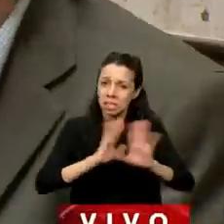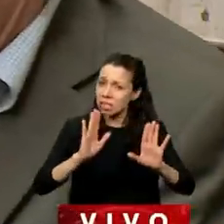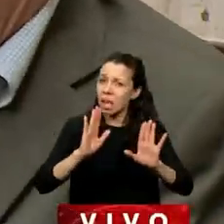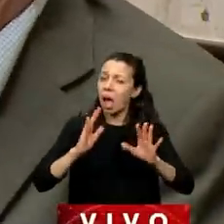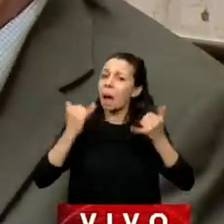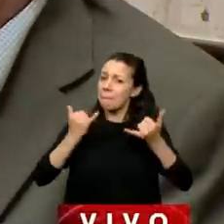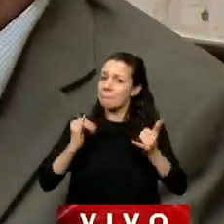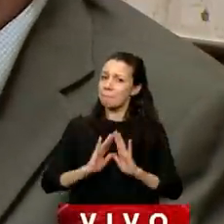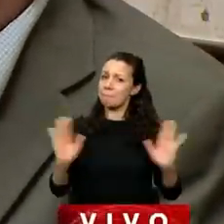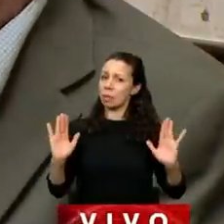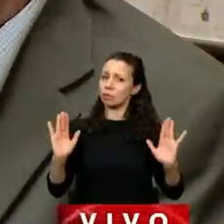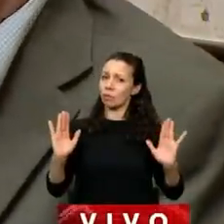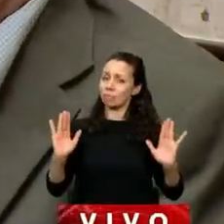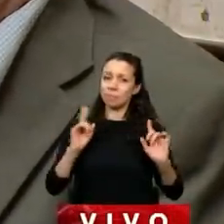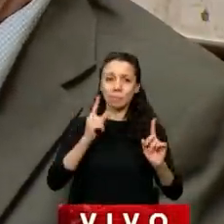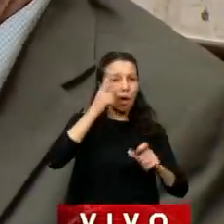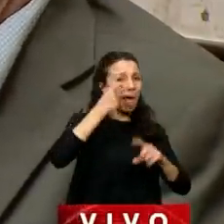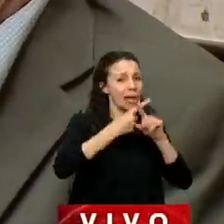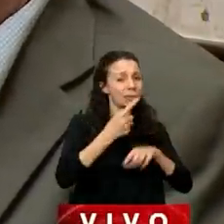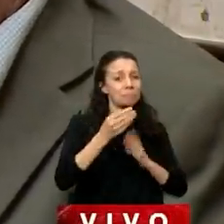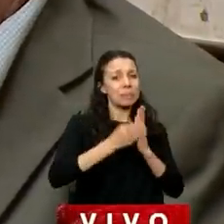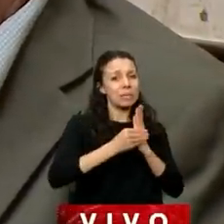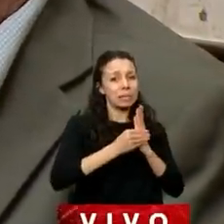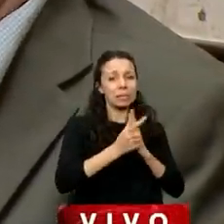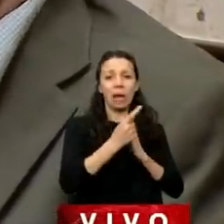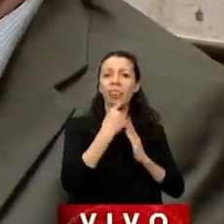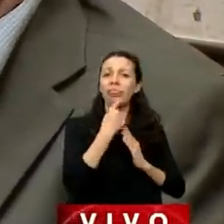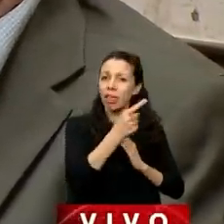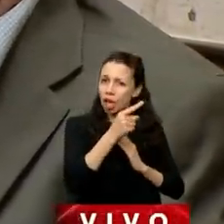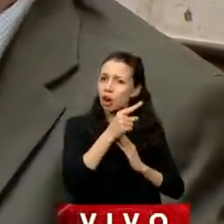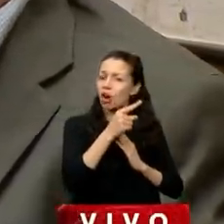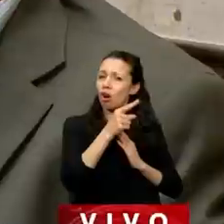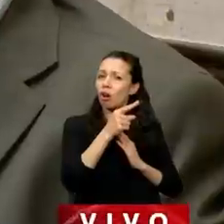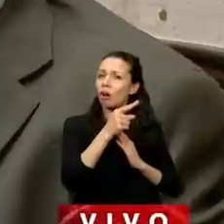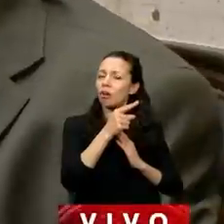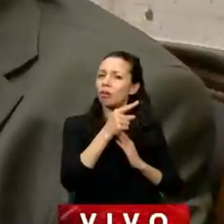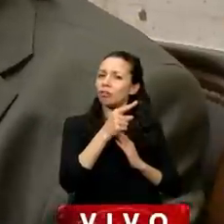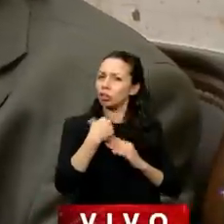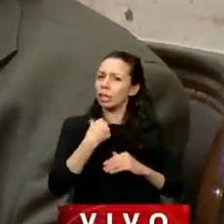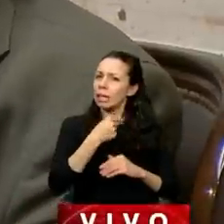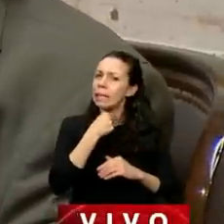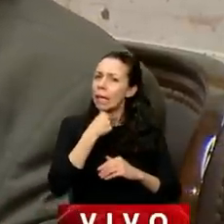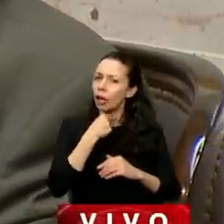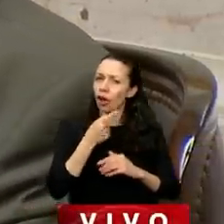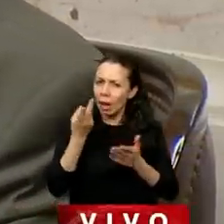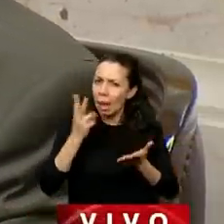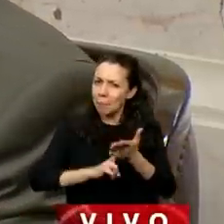ex ministra, y esas palabras, yo las quiero decir para que no queden